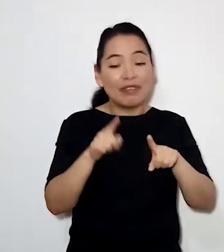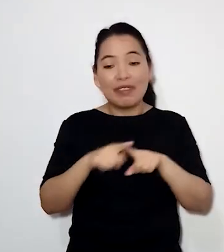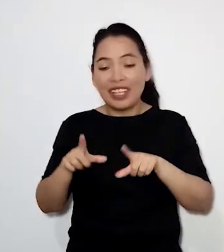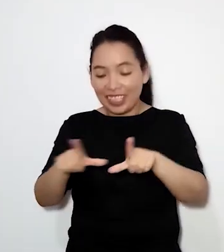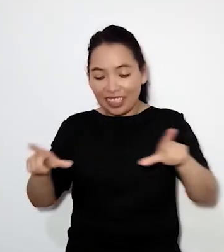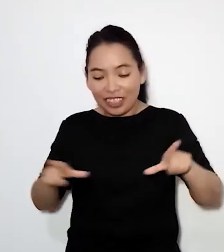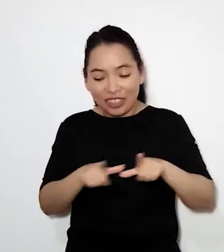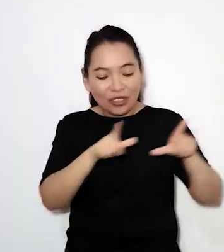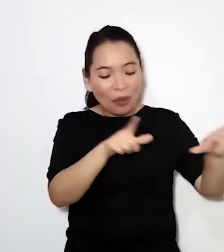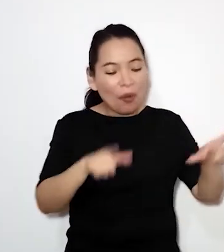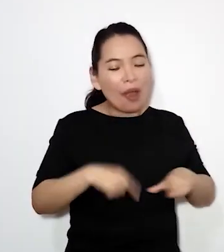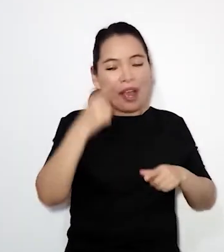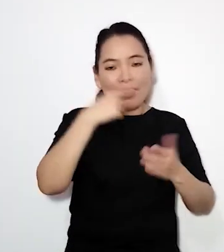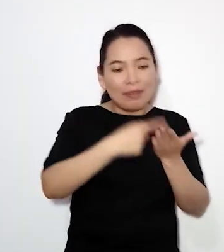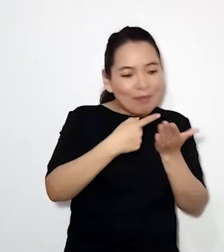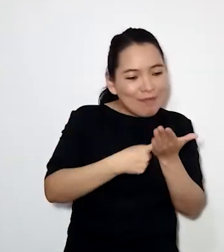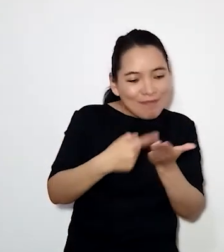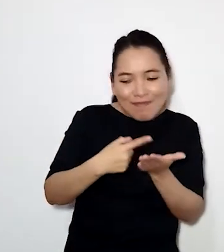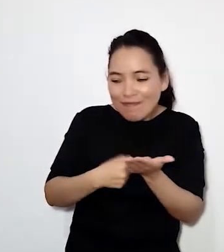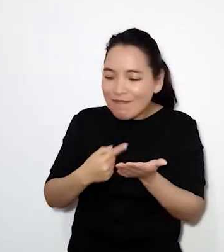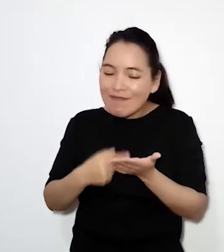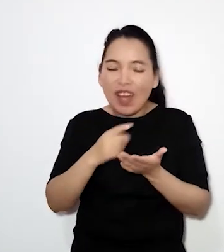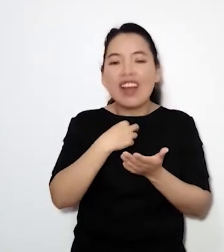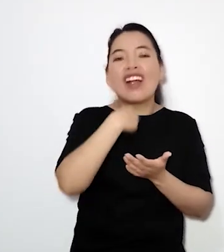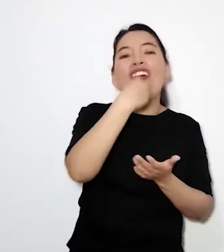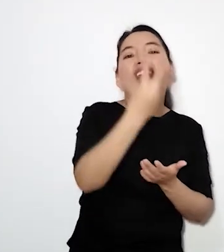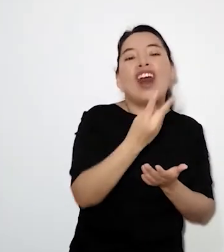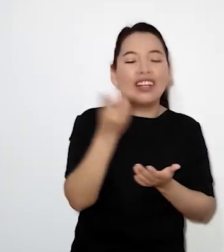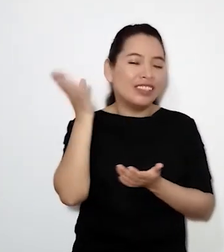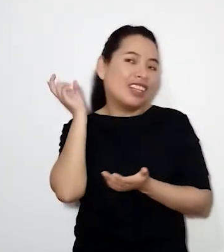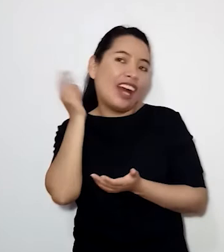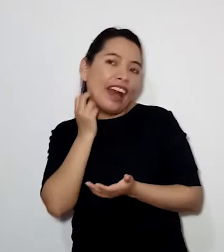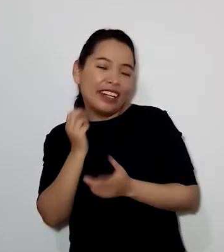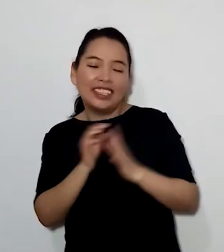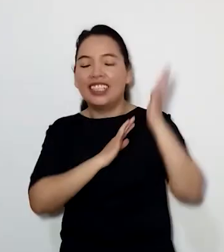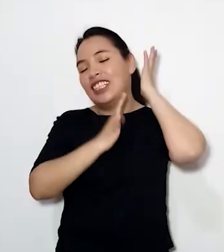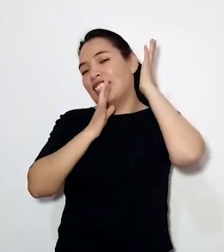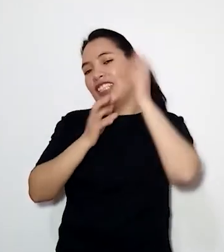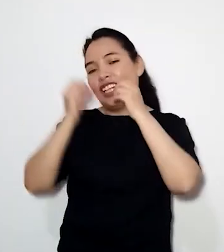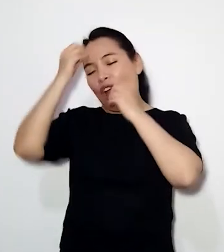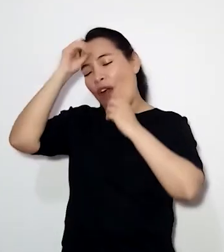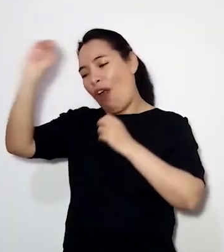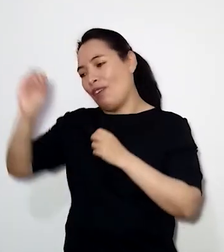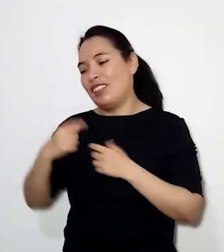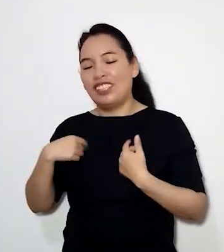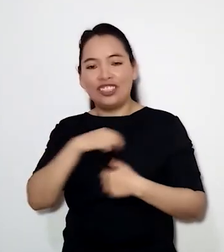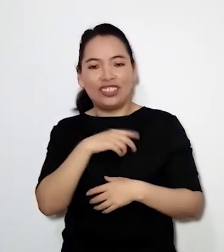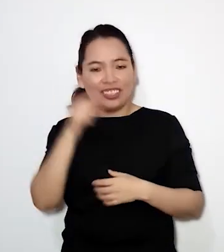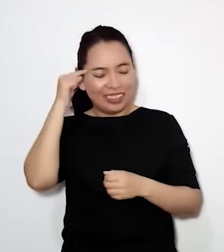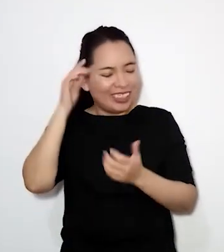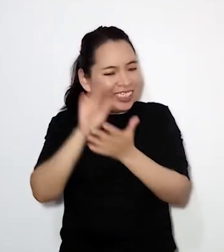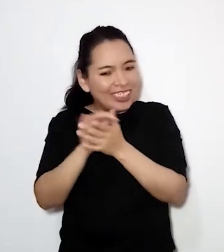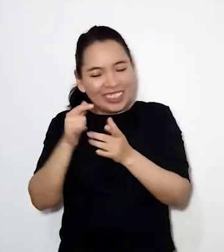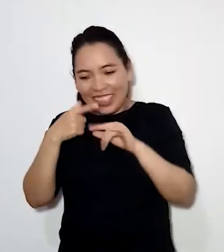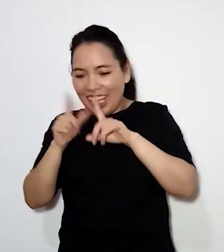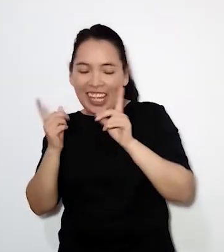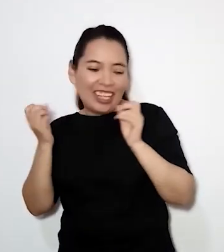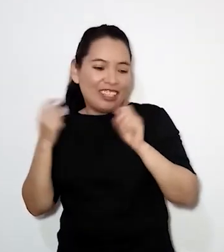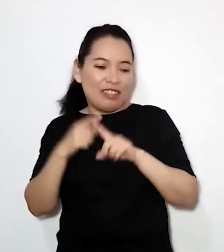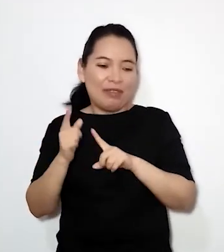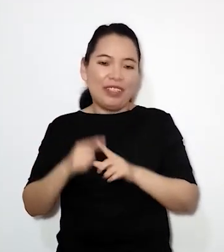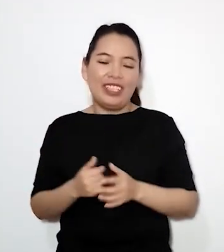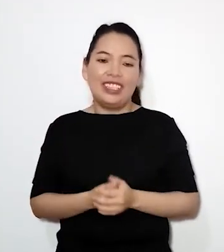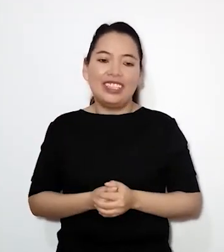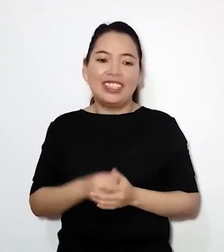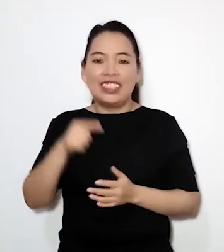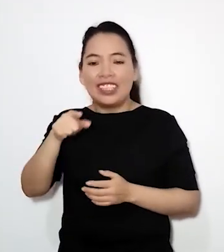voz se escuche, y ahora tenemos que ser creativos en encontrar estos espacios. Habían unos comentarios que decían, ¿cómo creamos estos espacios